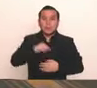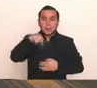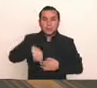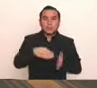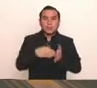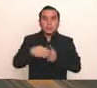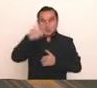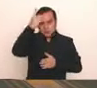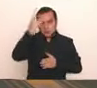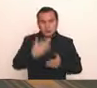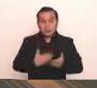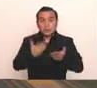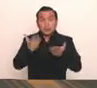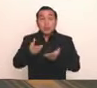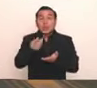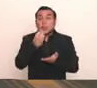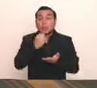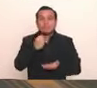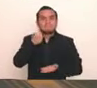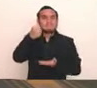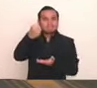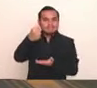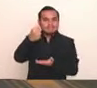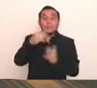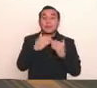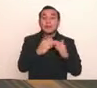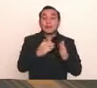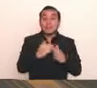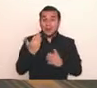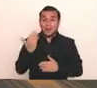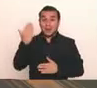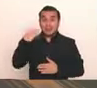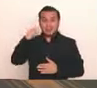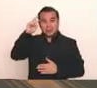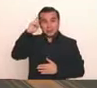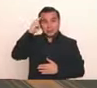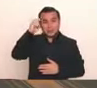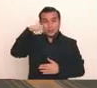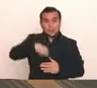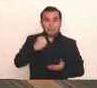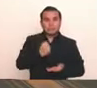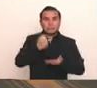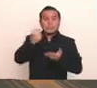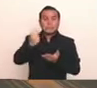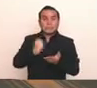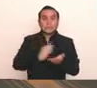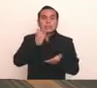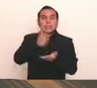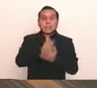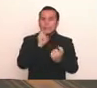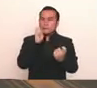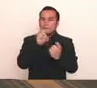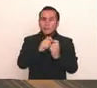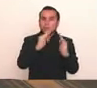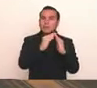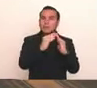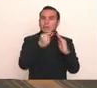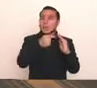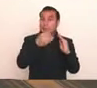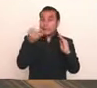a repartir sacos de alimentos en esta ocasión a diferencia del pasado los sacos de ayuda están llegando a sus verdaderos destinatarios